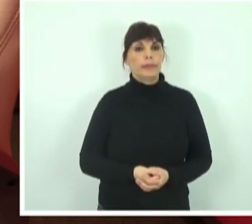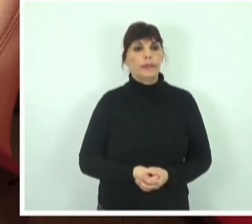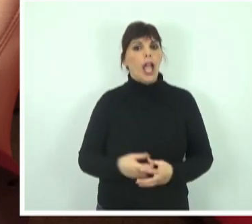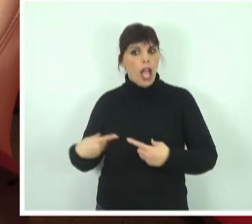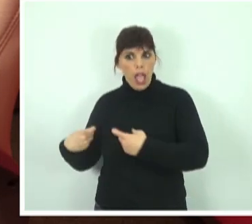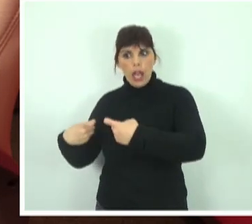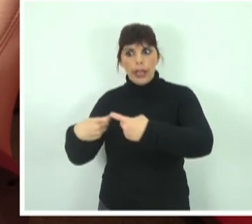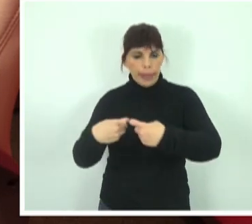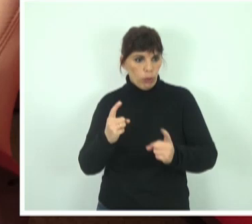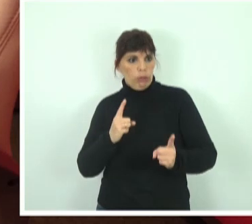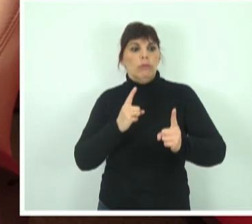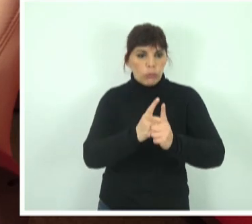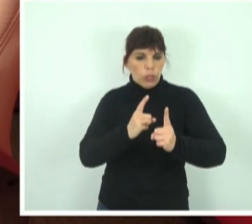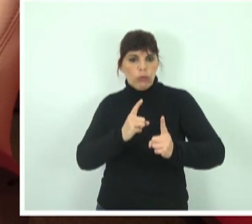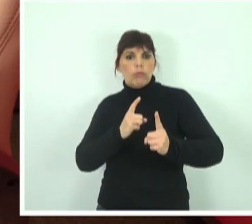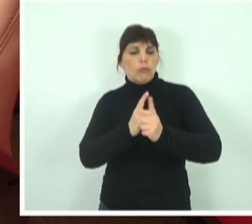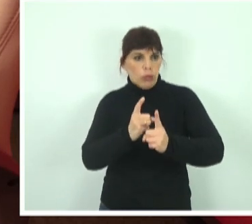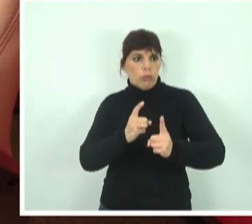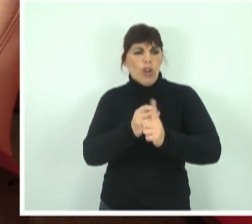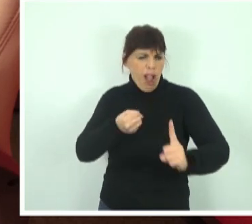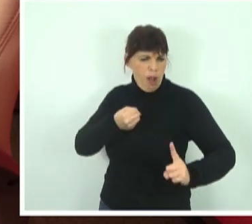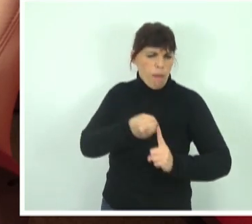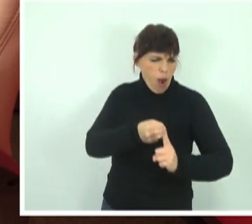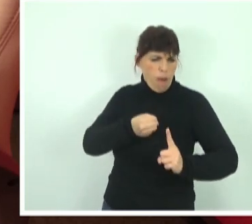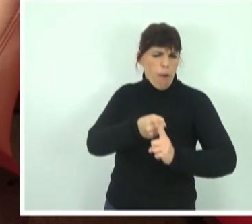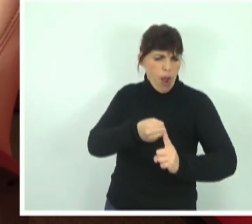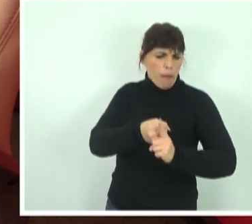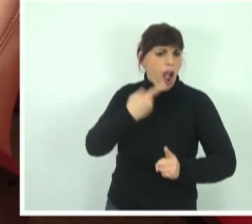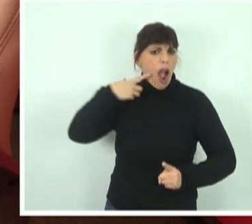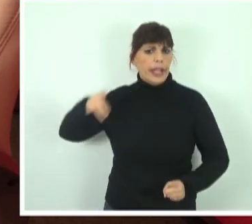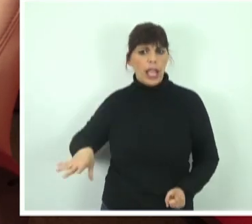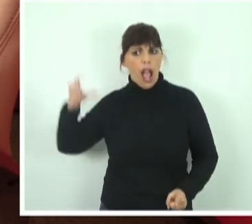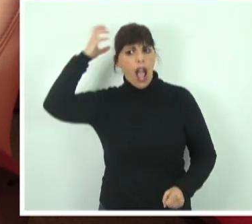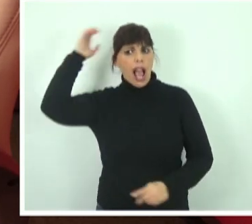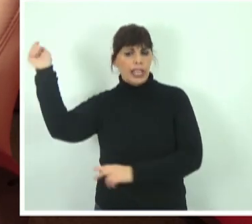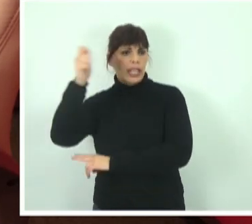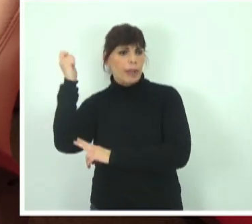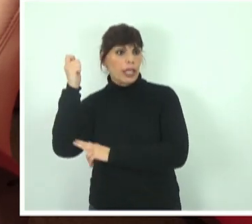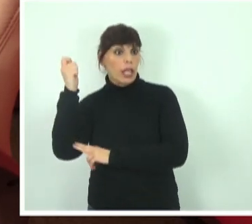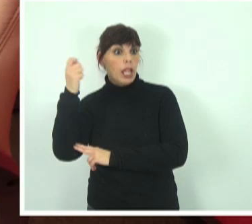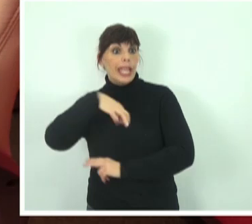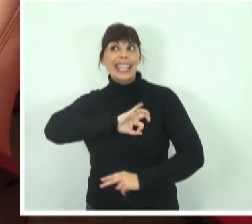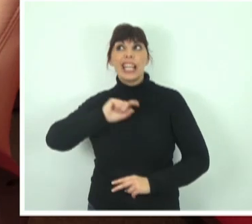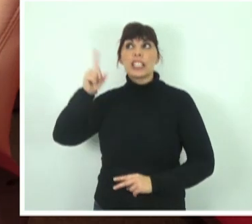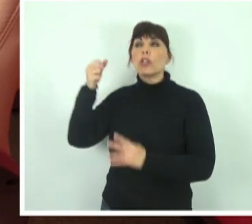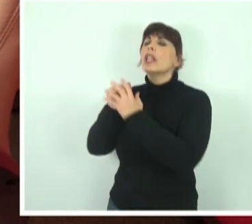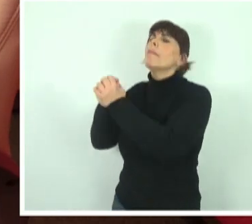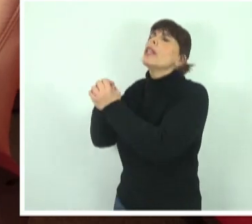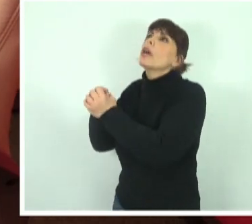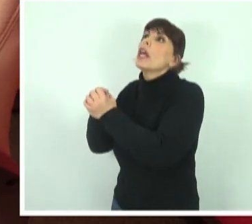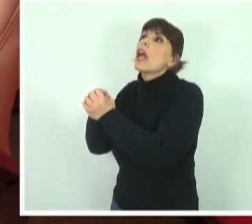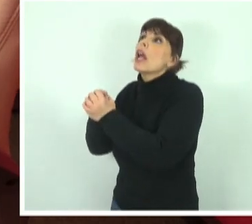atacando y estaba oprimiendo a David. ¿Y qué pidió David? ¿Que el Señor le haga venganza?